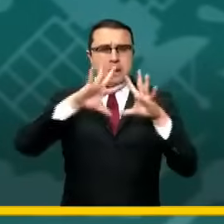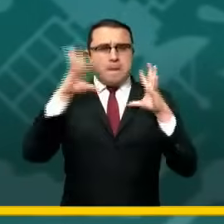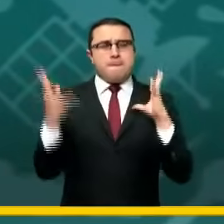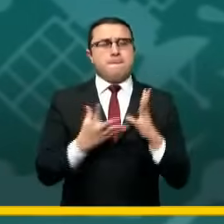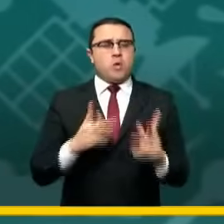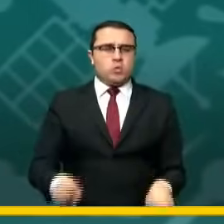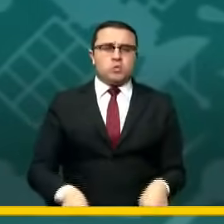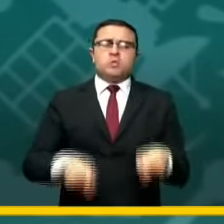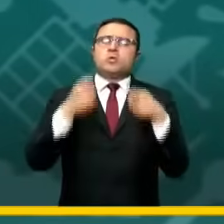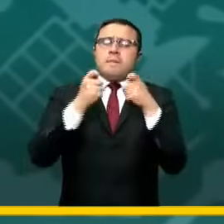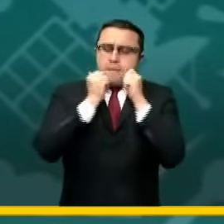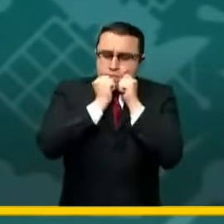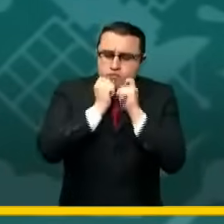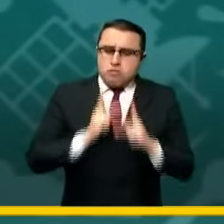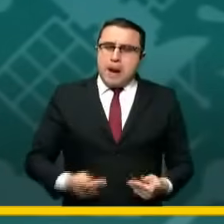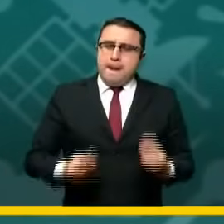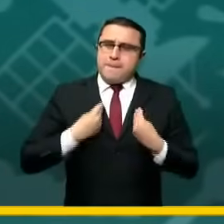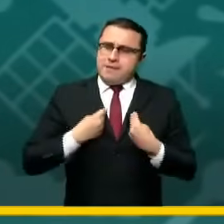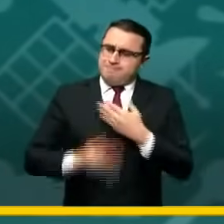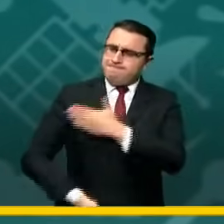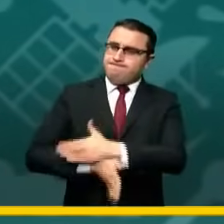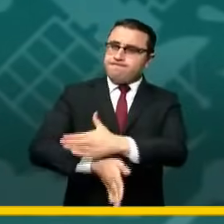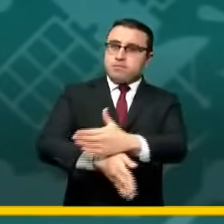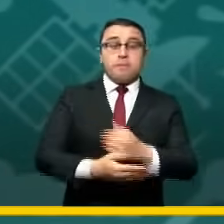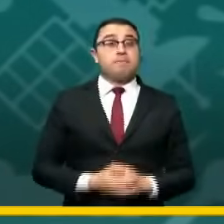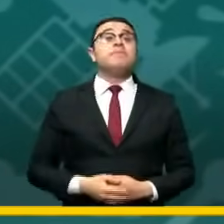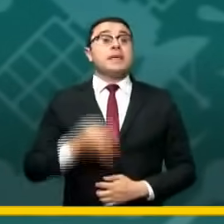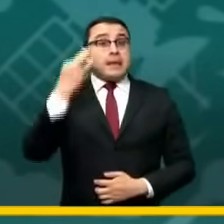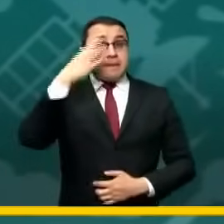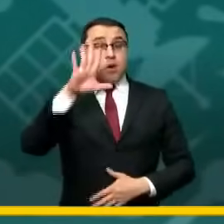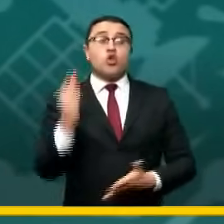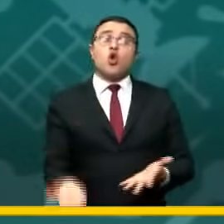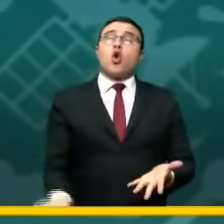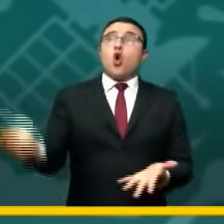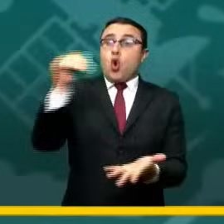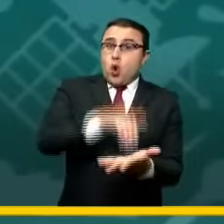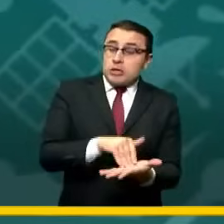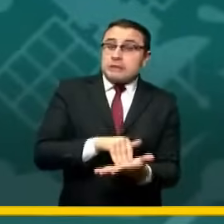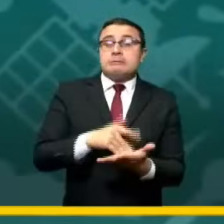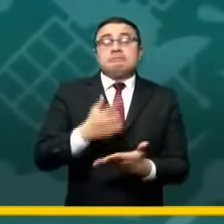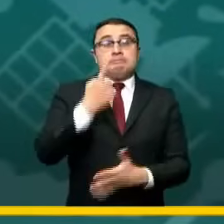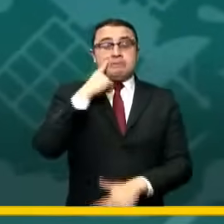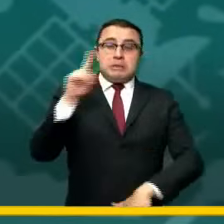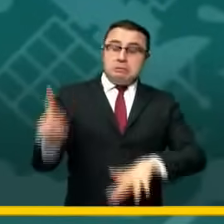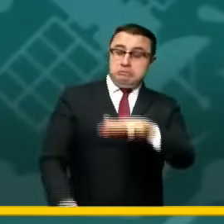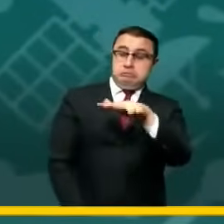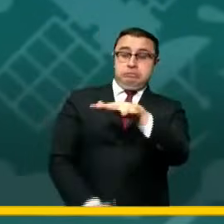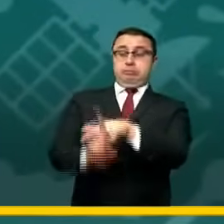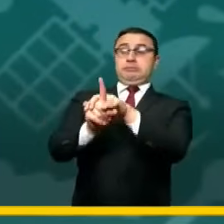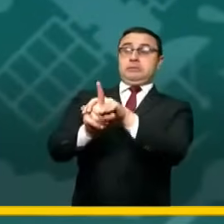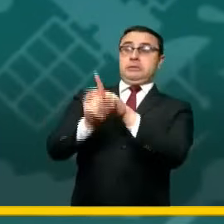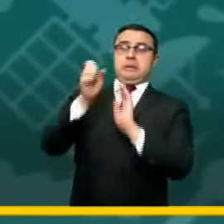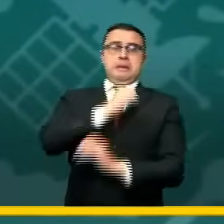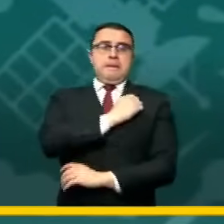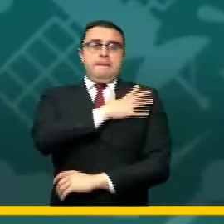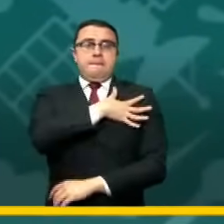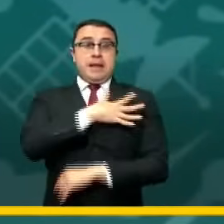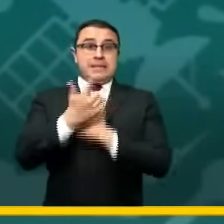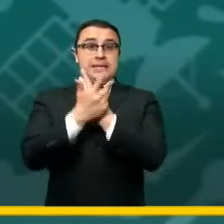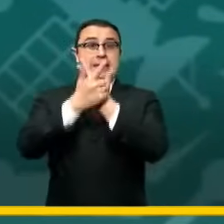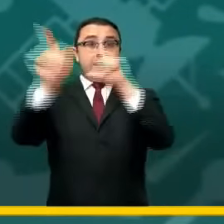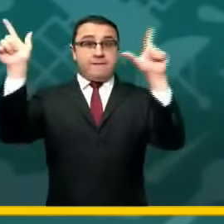humana. Quizás, si vemos resurgir entre los despojos una Palestina libre